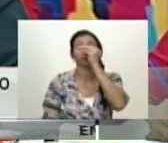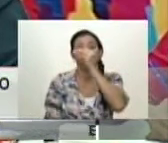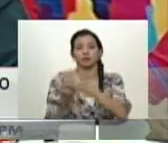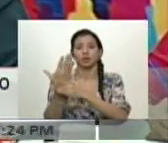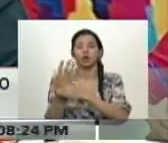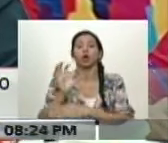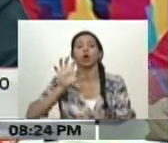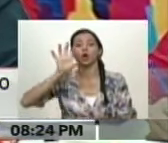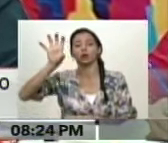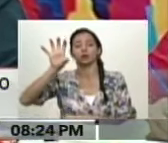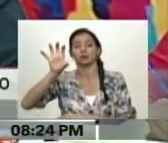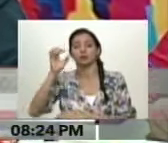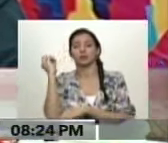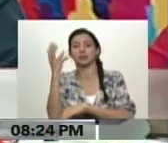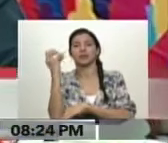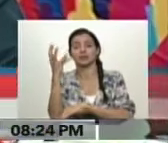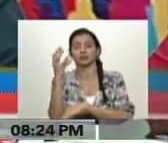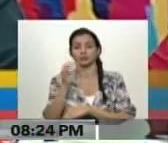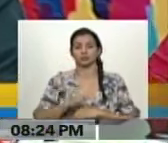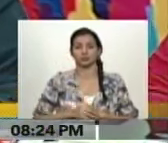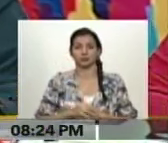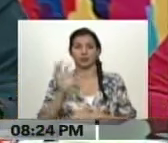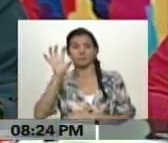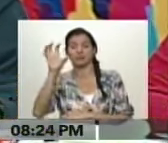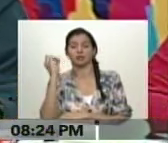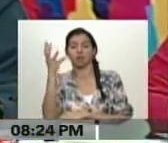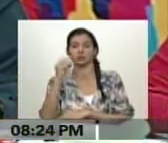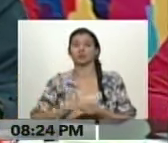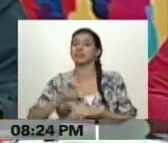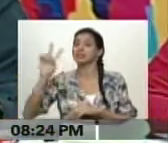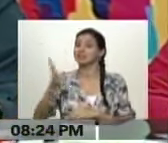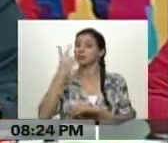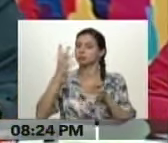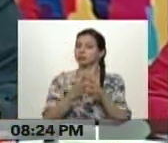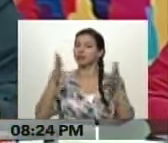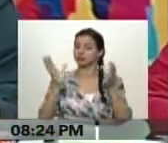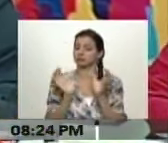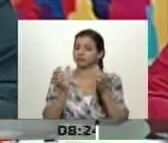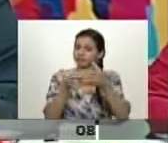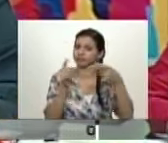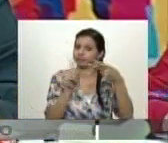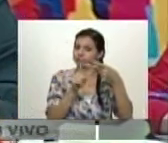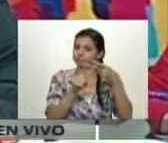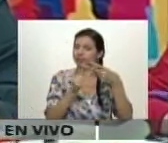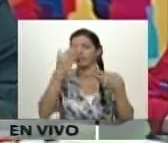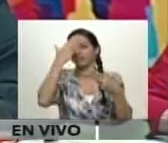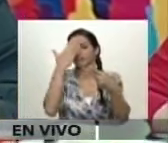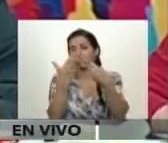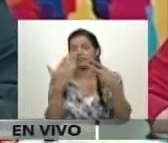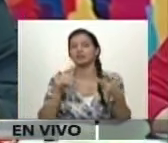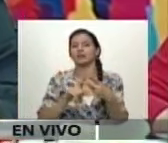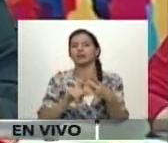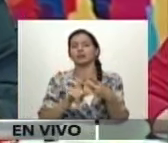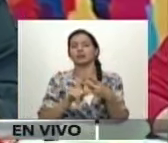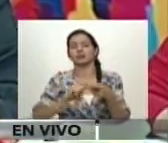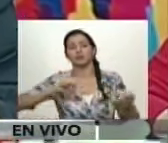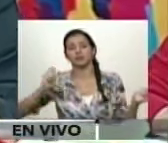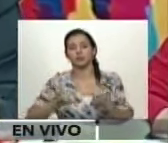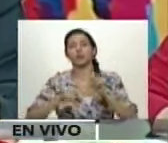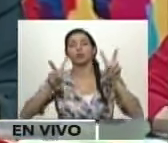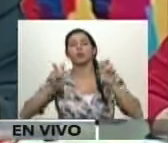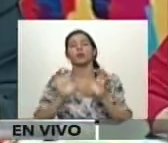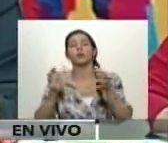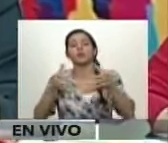la Patria, a todas las fuerzas revolucionarias y patriotas del país. Es el segundo gran frente, el frente de la construcción del nuevo bloque